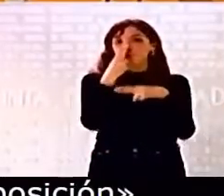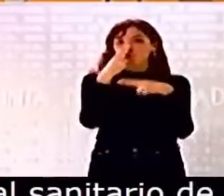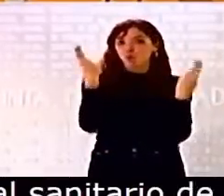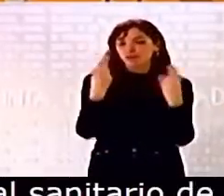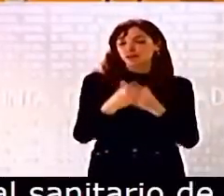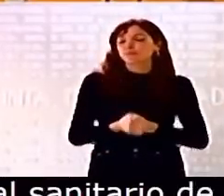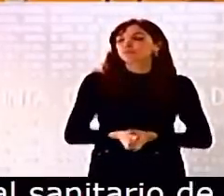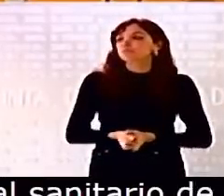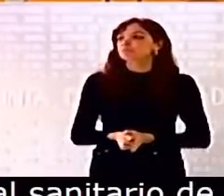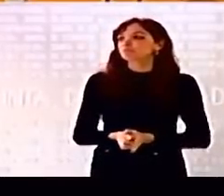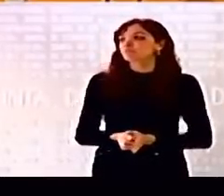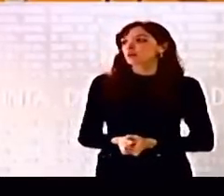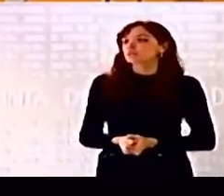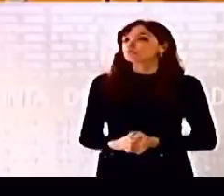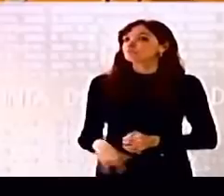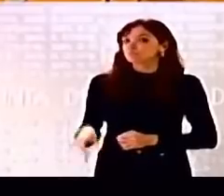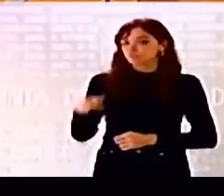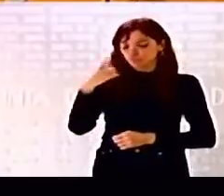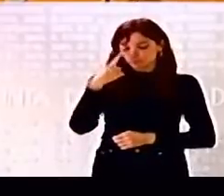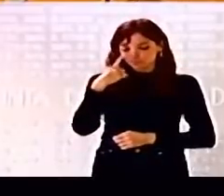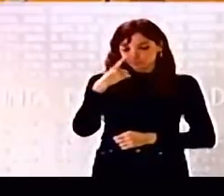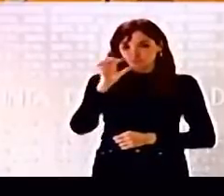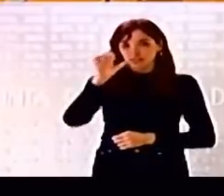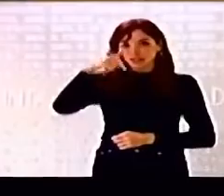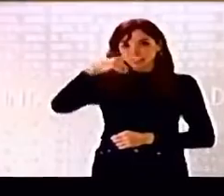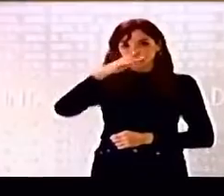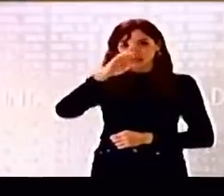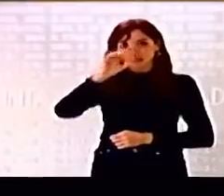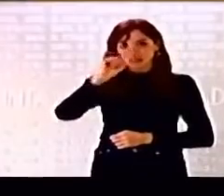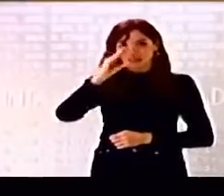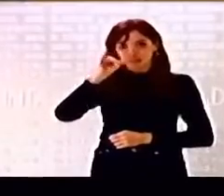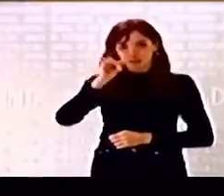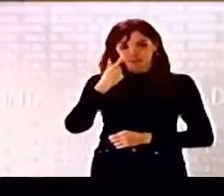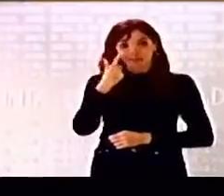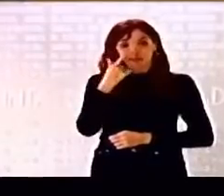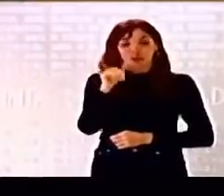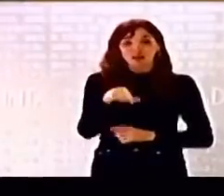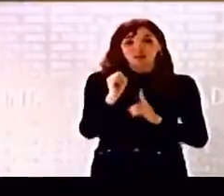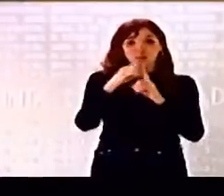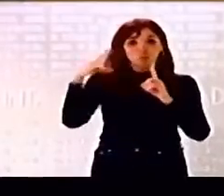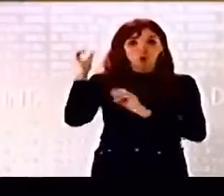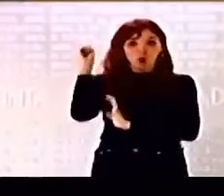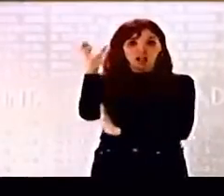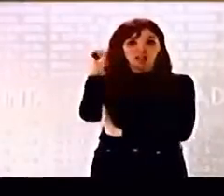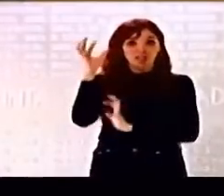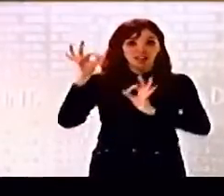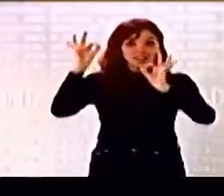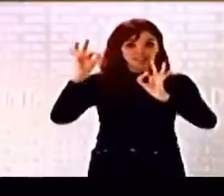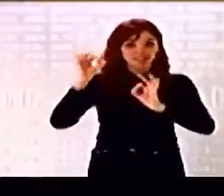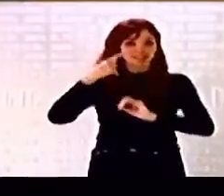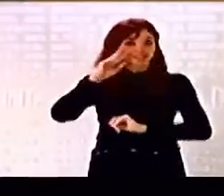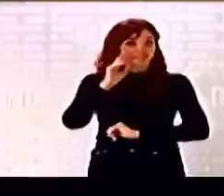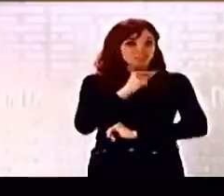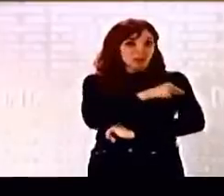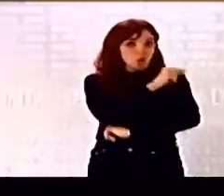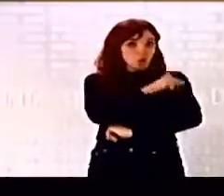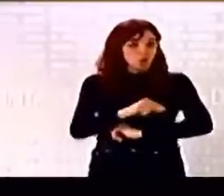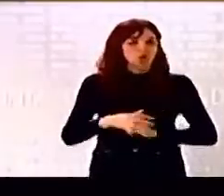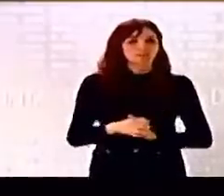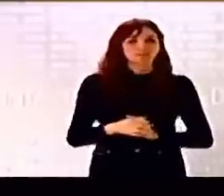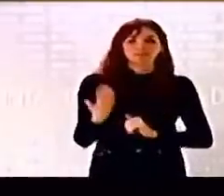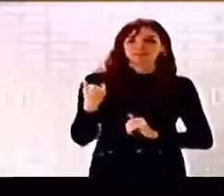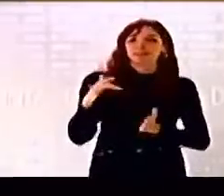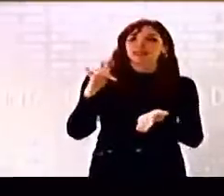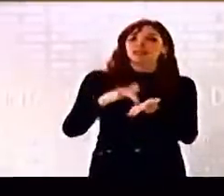Mire usted, miren, gracias. La ponencia de vacunas del 15